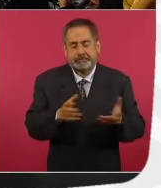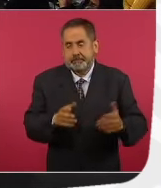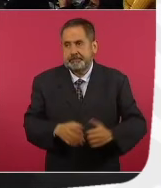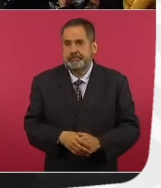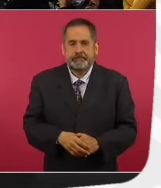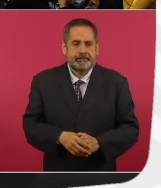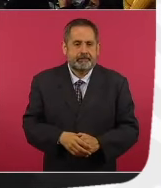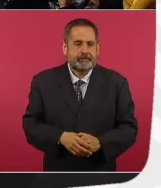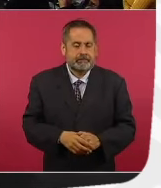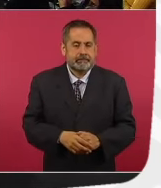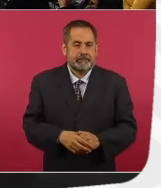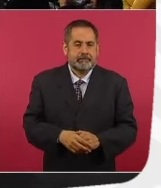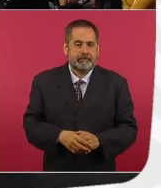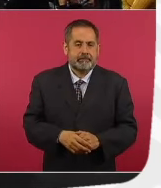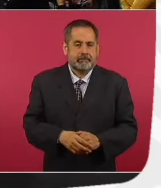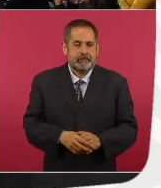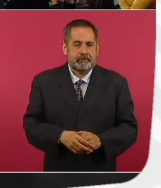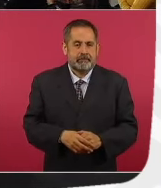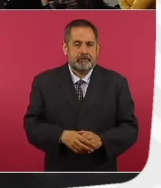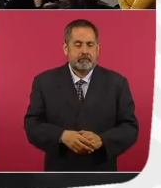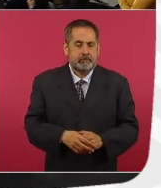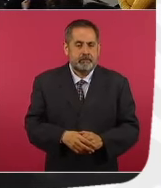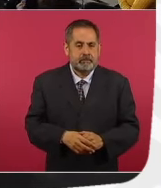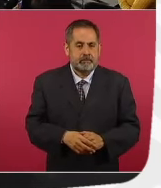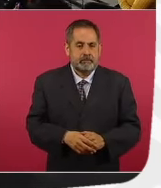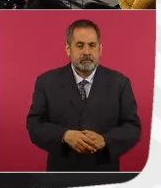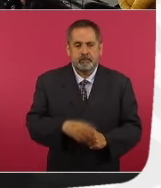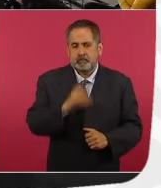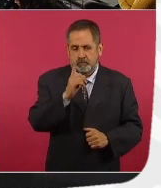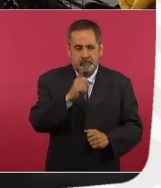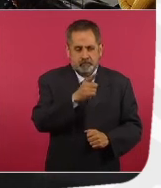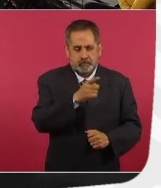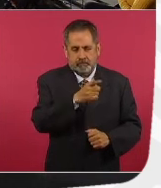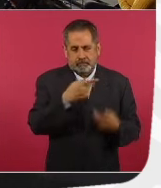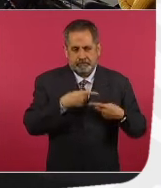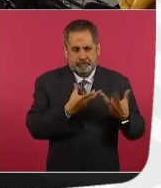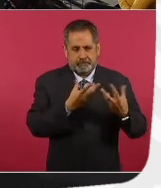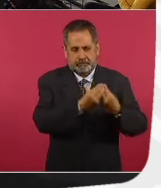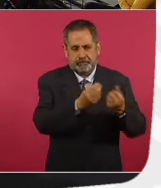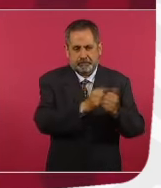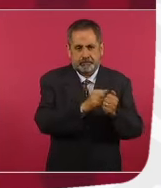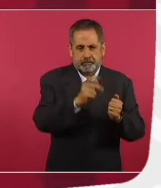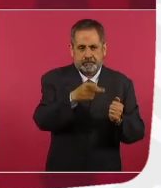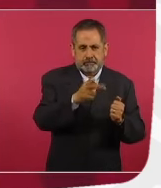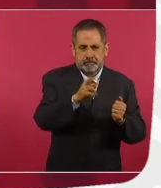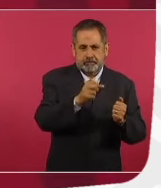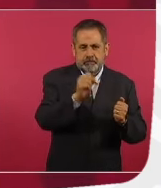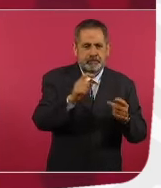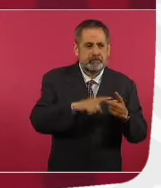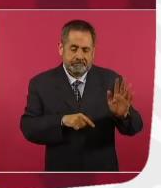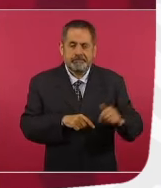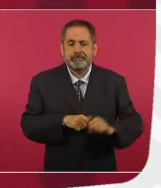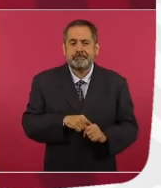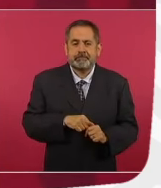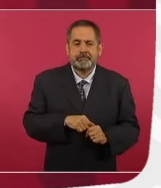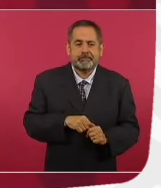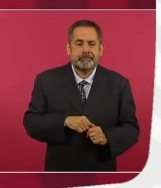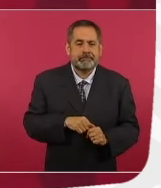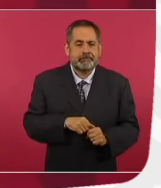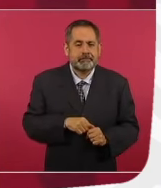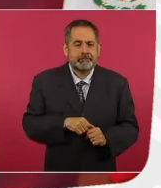y uno de los más cercanos a krause de lleida